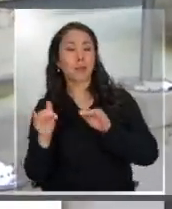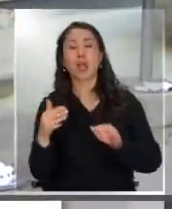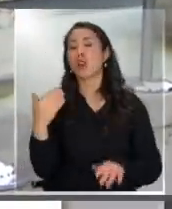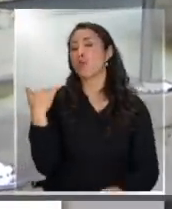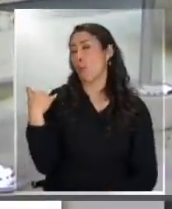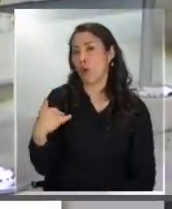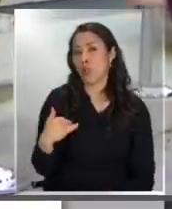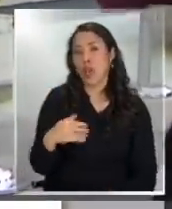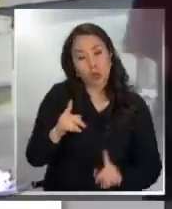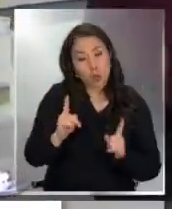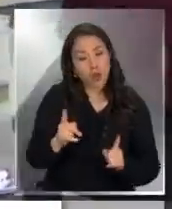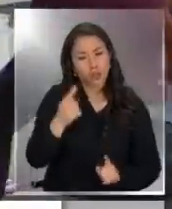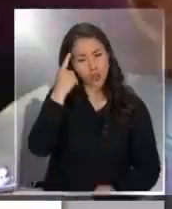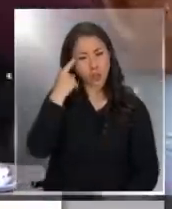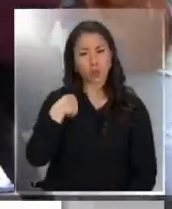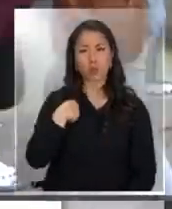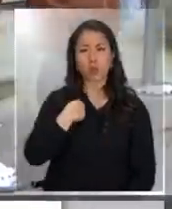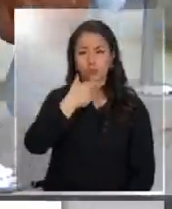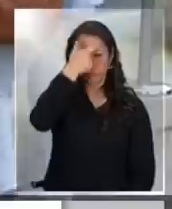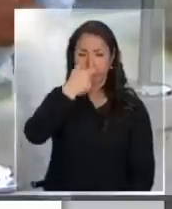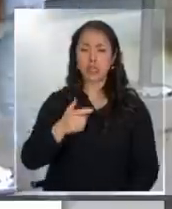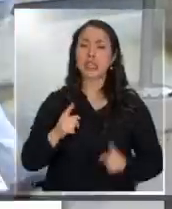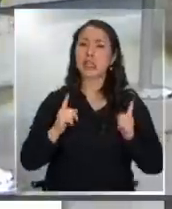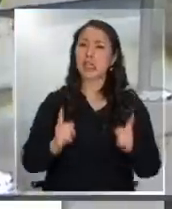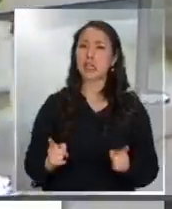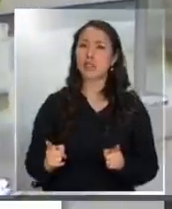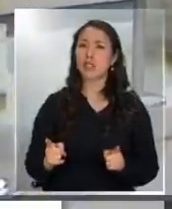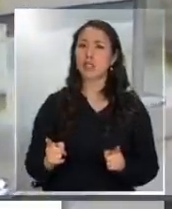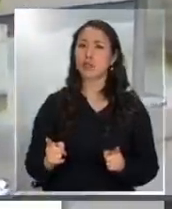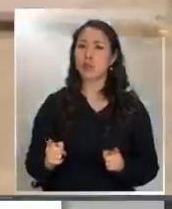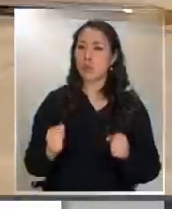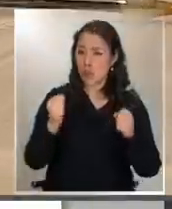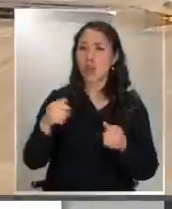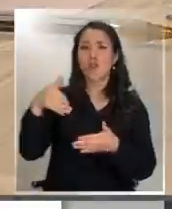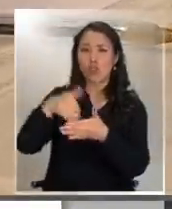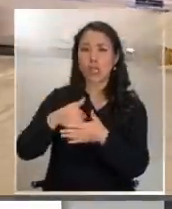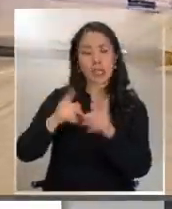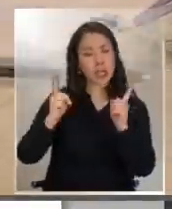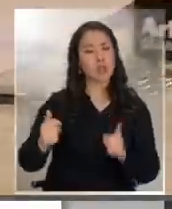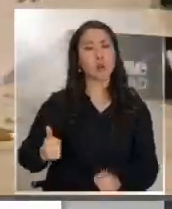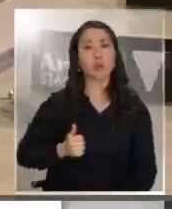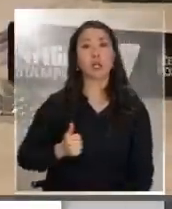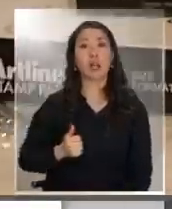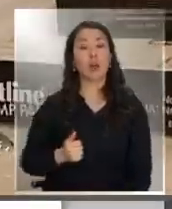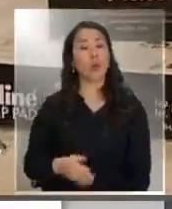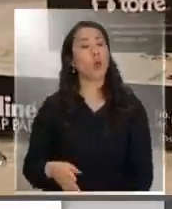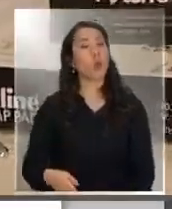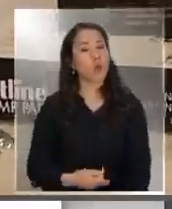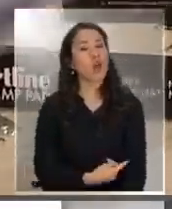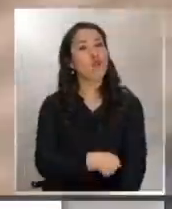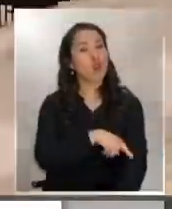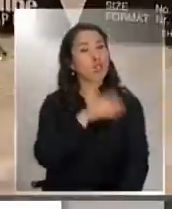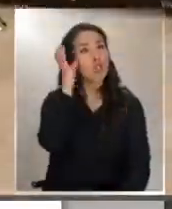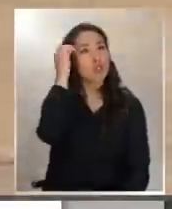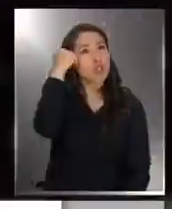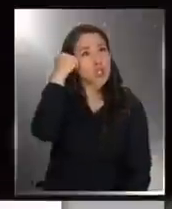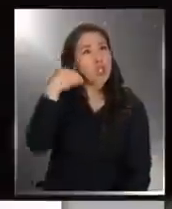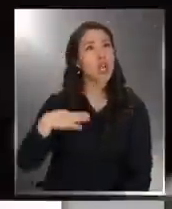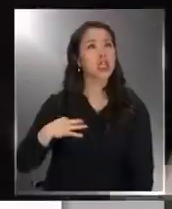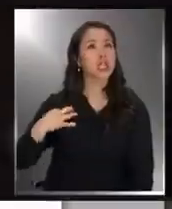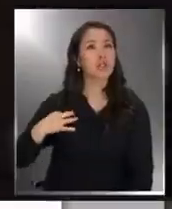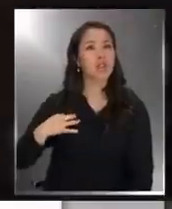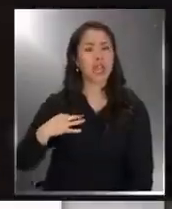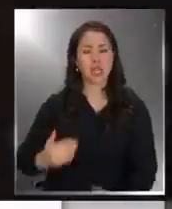que uno tiene que hacer y ejercer su poder de voto. Una fuerte conciencia cívica que los hizo visitar